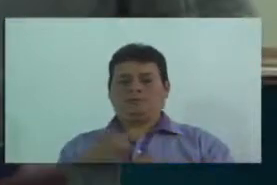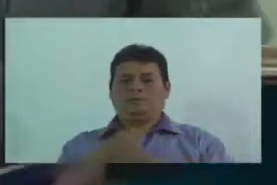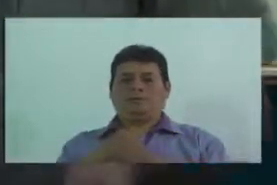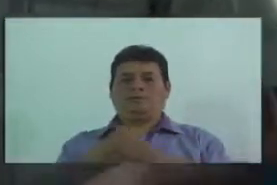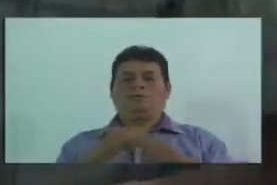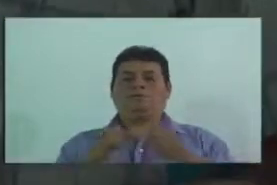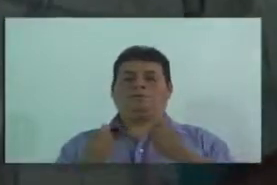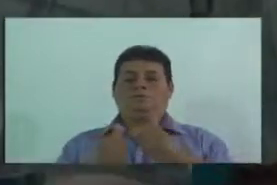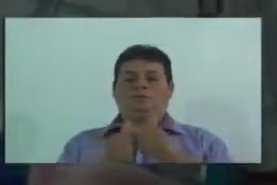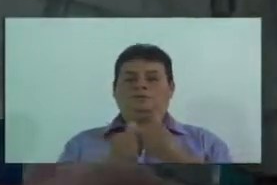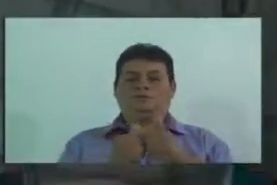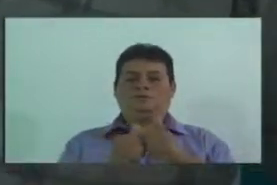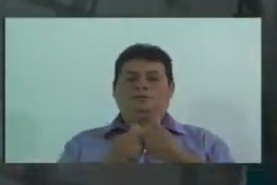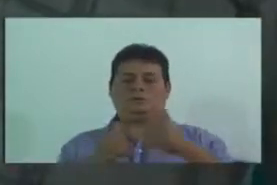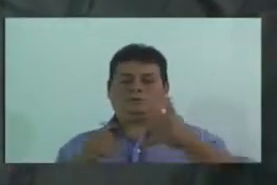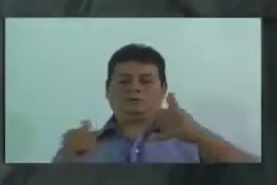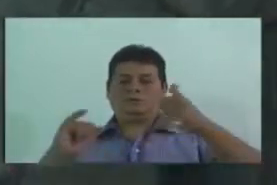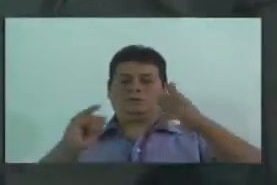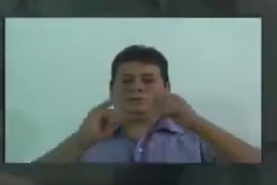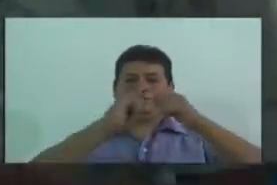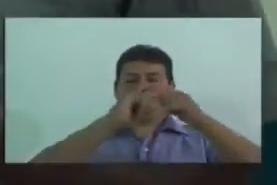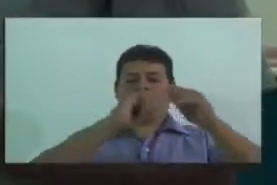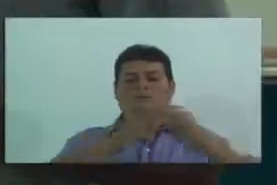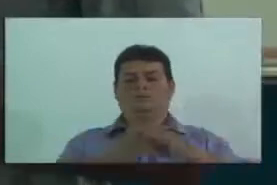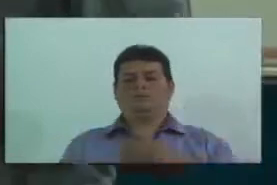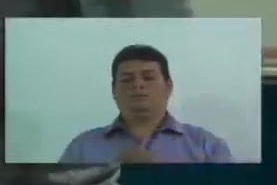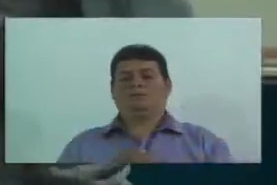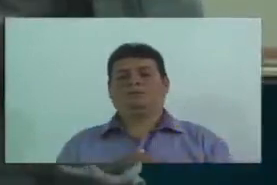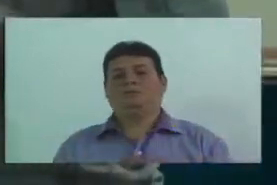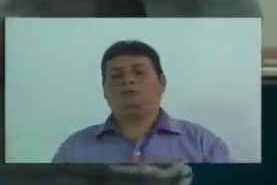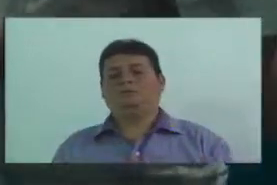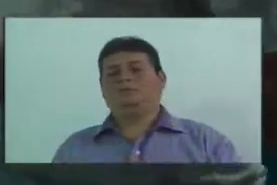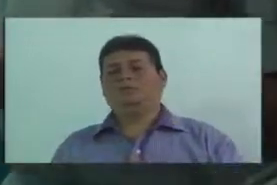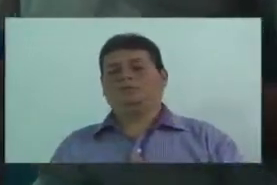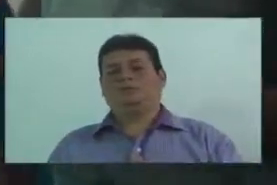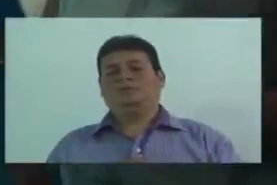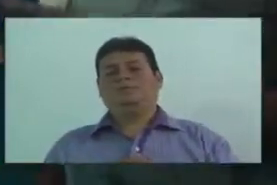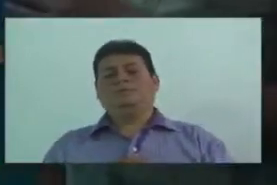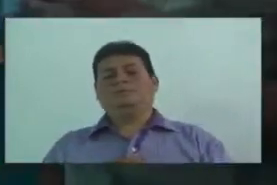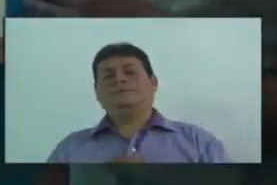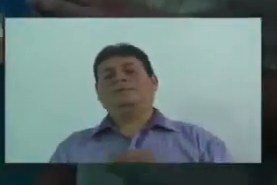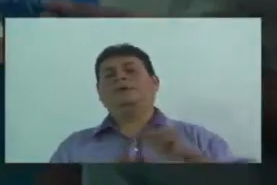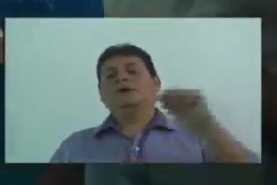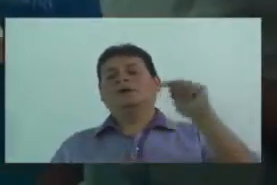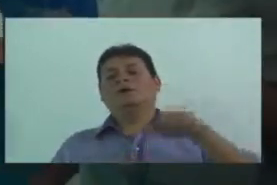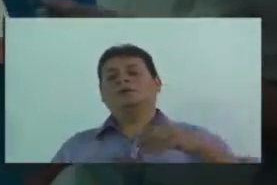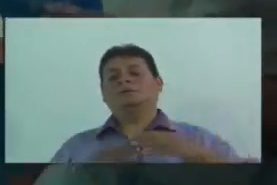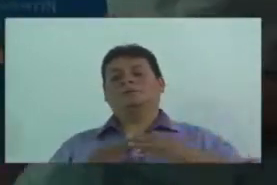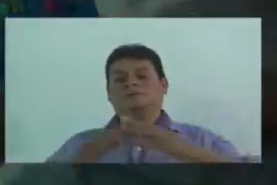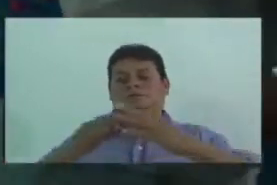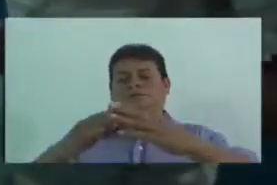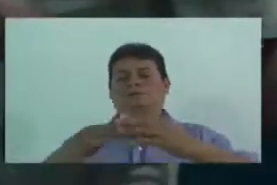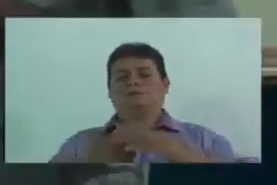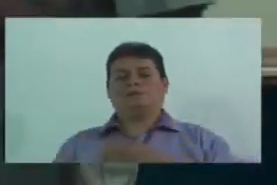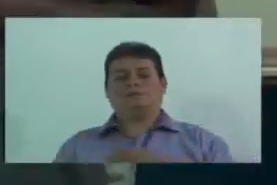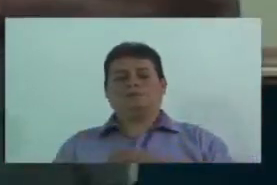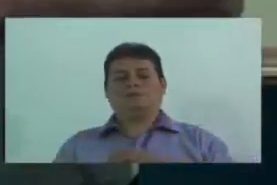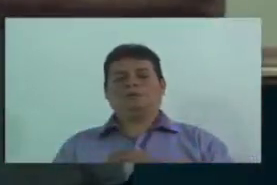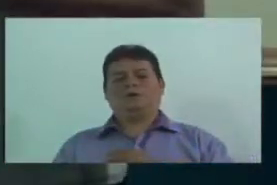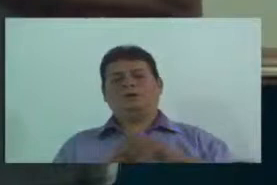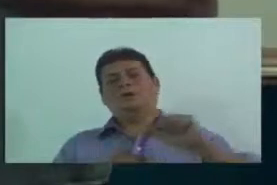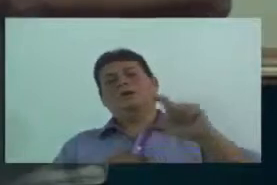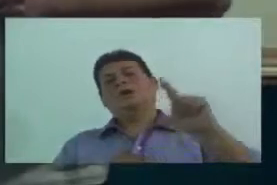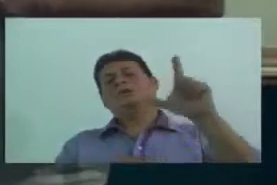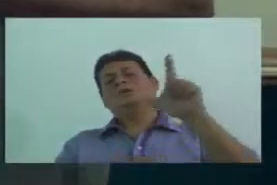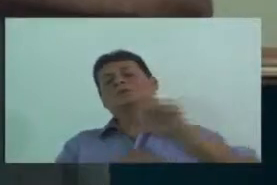Lolita oiko taba guarambarete y pejenguecuera. Ambue poranduca tu jeñina yande de mba